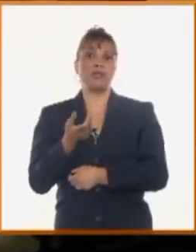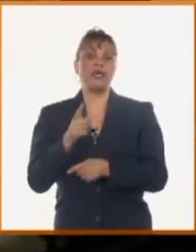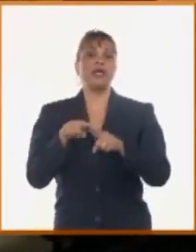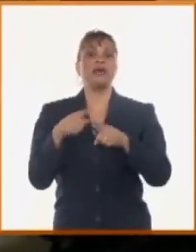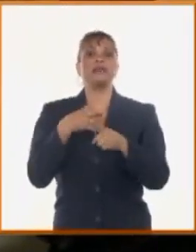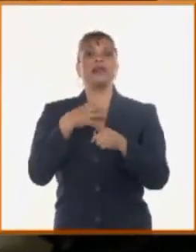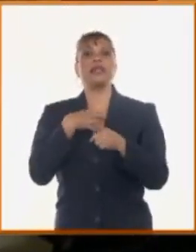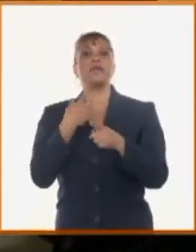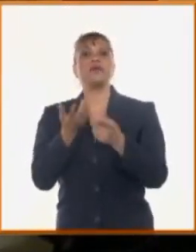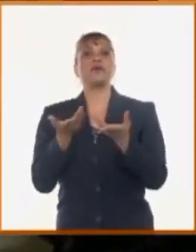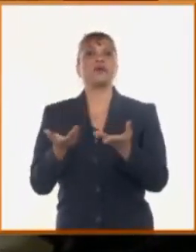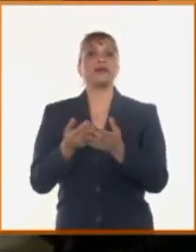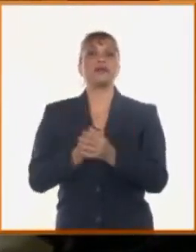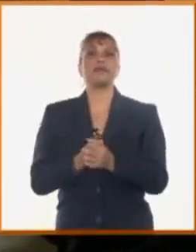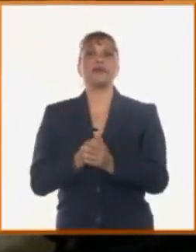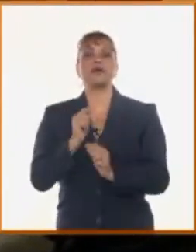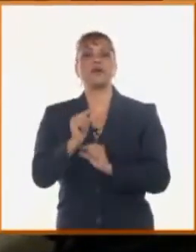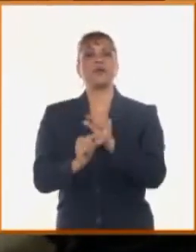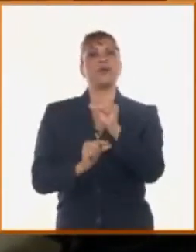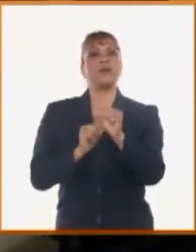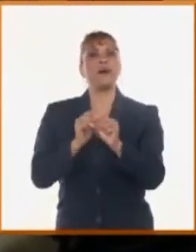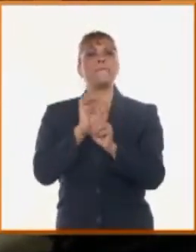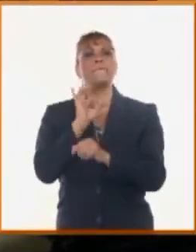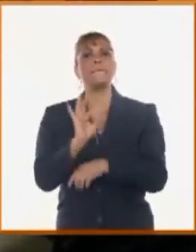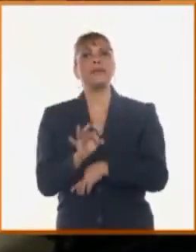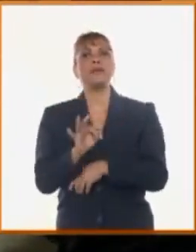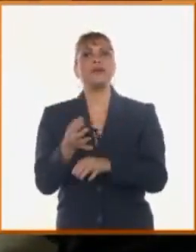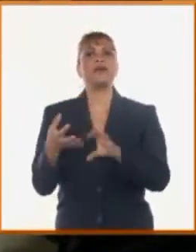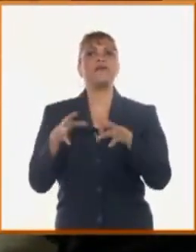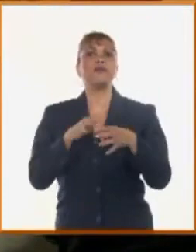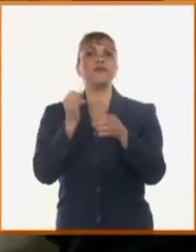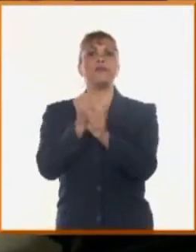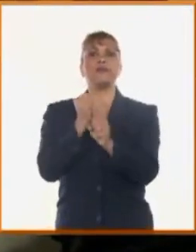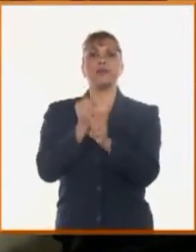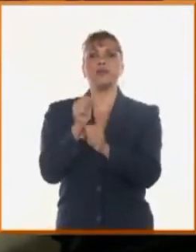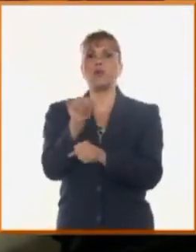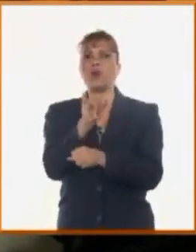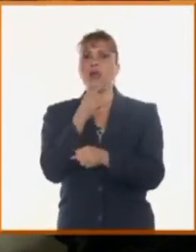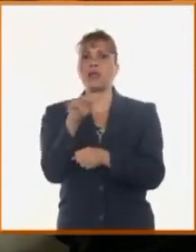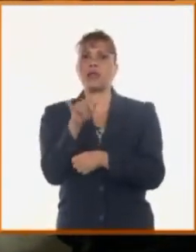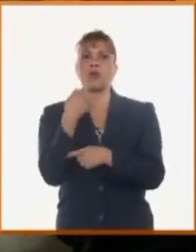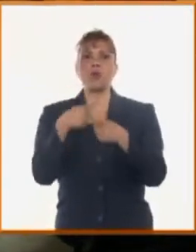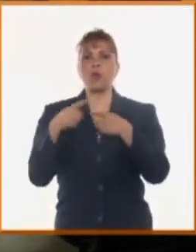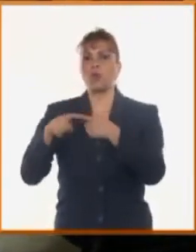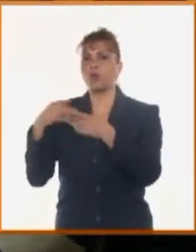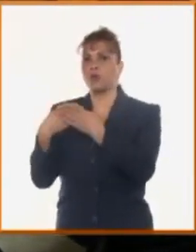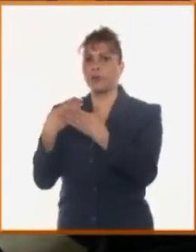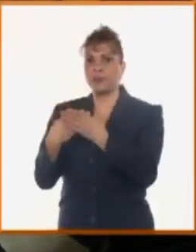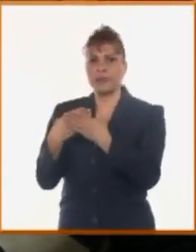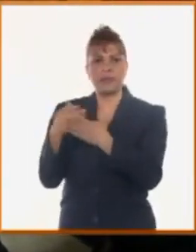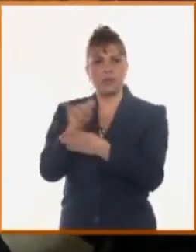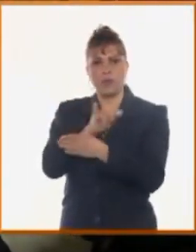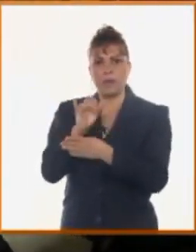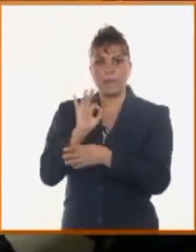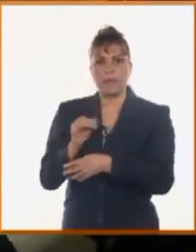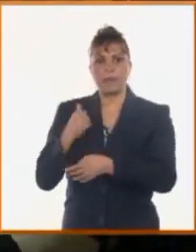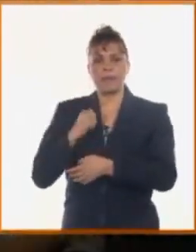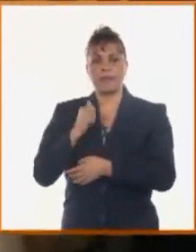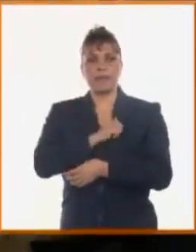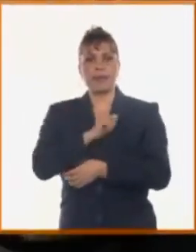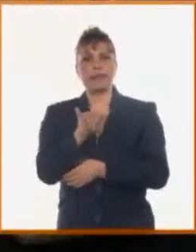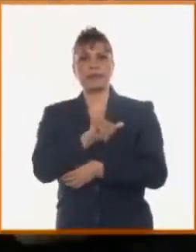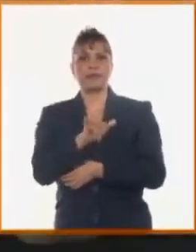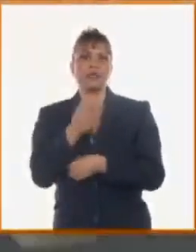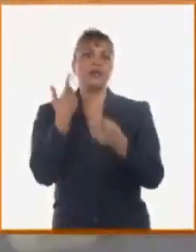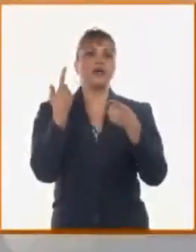tenemos las mismas bondades de cualquier otra MIPYME de otro socio, y